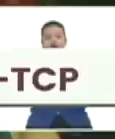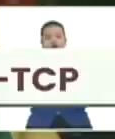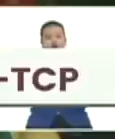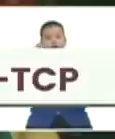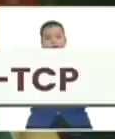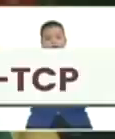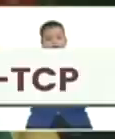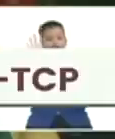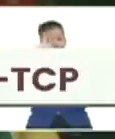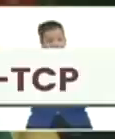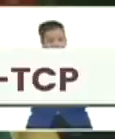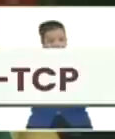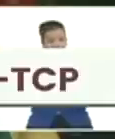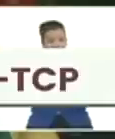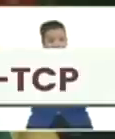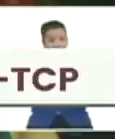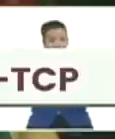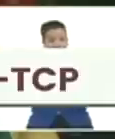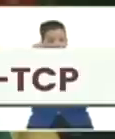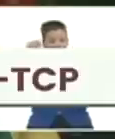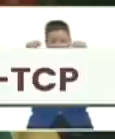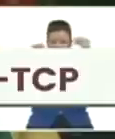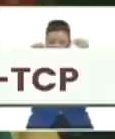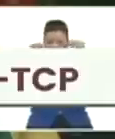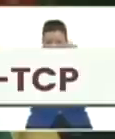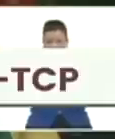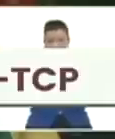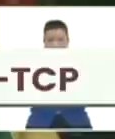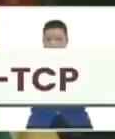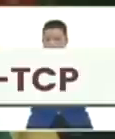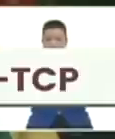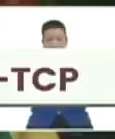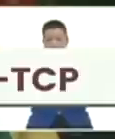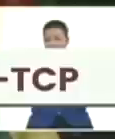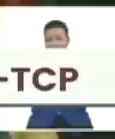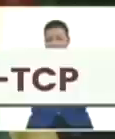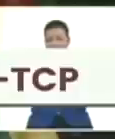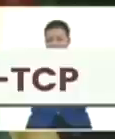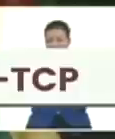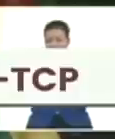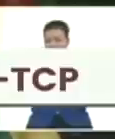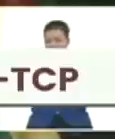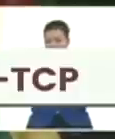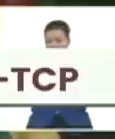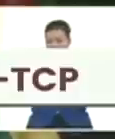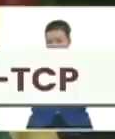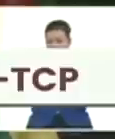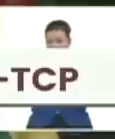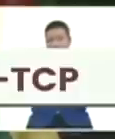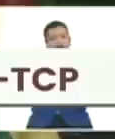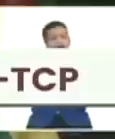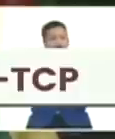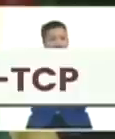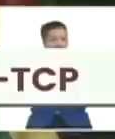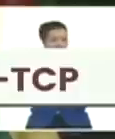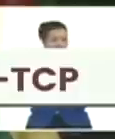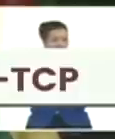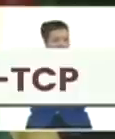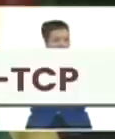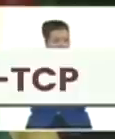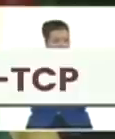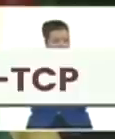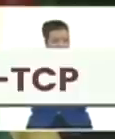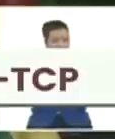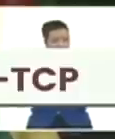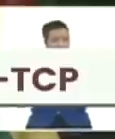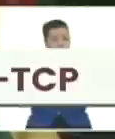Américas y nos preocupa que su convocatoria ignore la diversidad plena que, lejos de hacernos débiles, debería ser